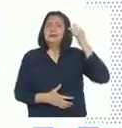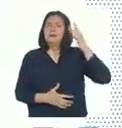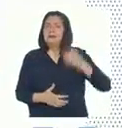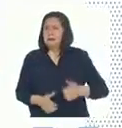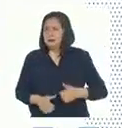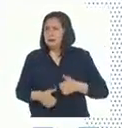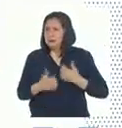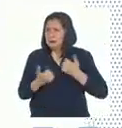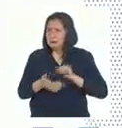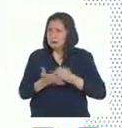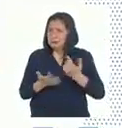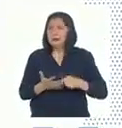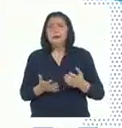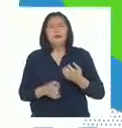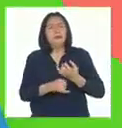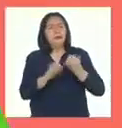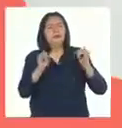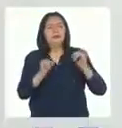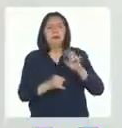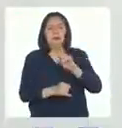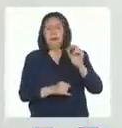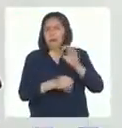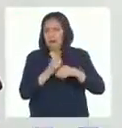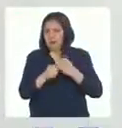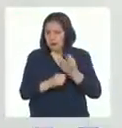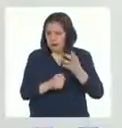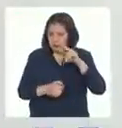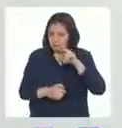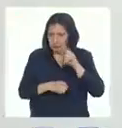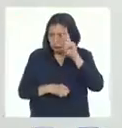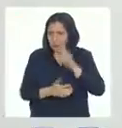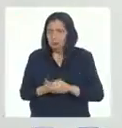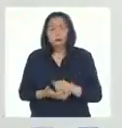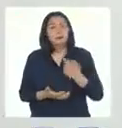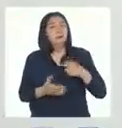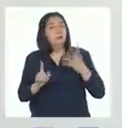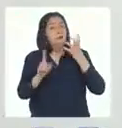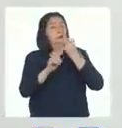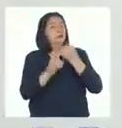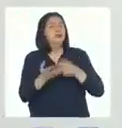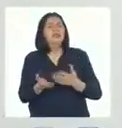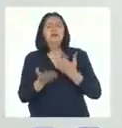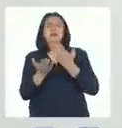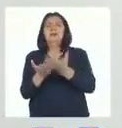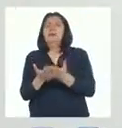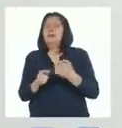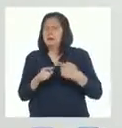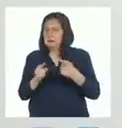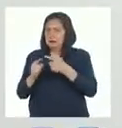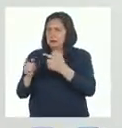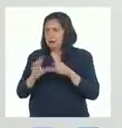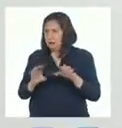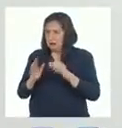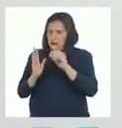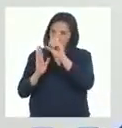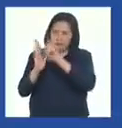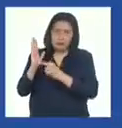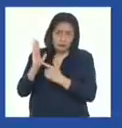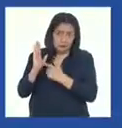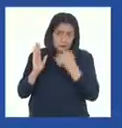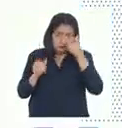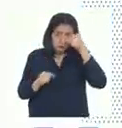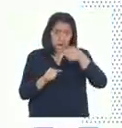de sus 200 años de vida independiente? Bueno, muy bien, para lograr este gran reto propusimos unas actividades. Vamos a